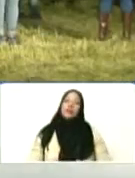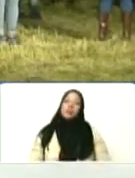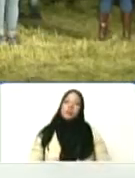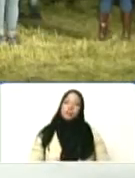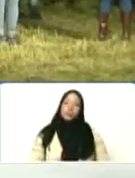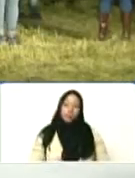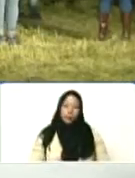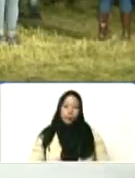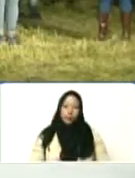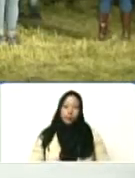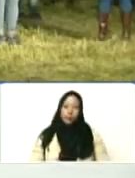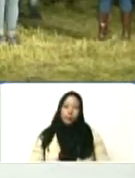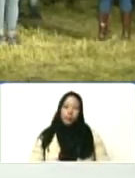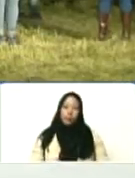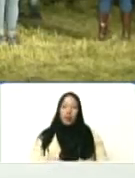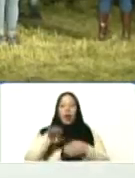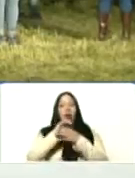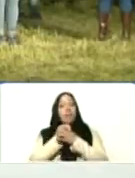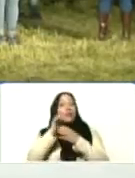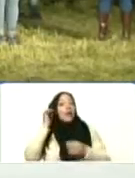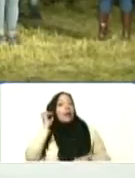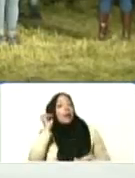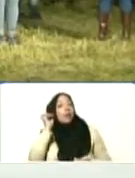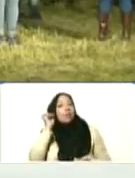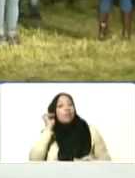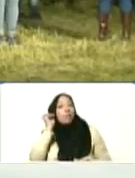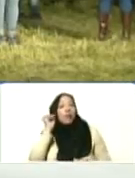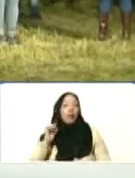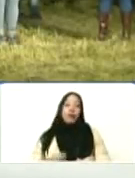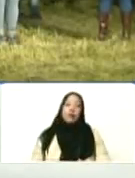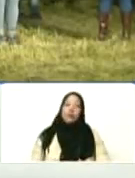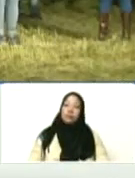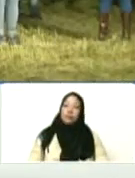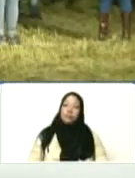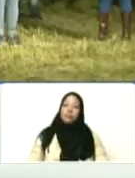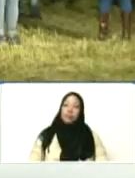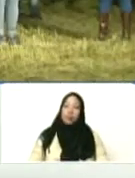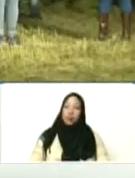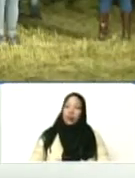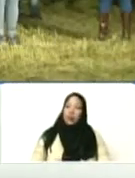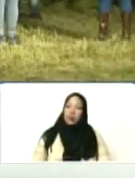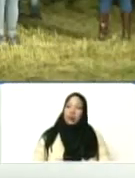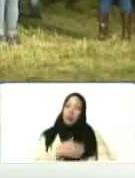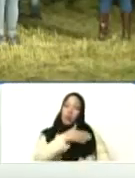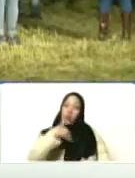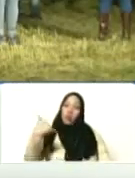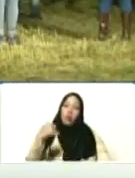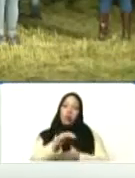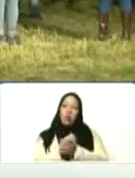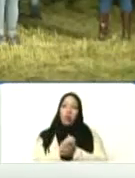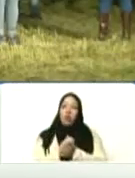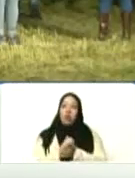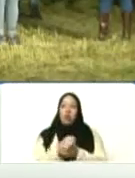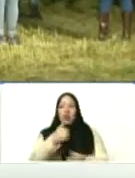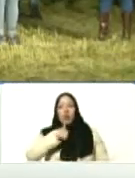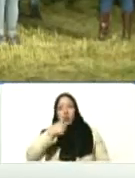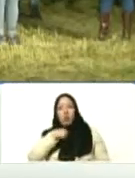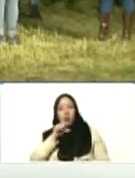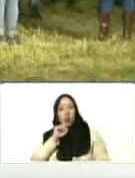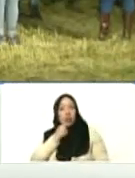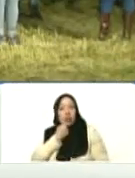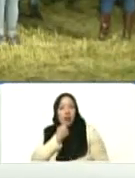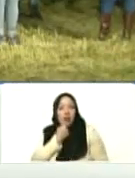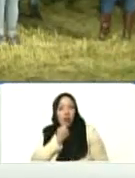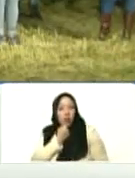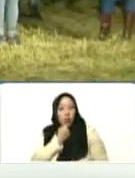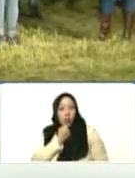Bueno, Marlene Josefina, me dices que quieres hablar una cosa conmigo, pero en secreto.